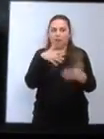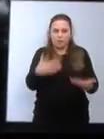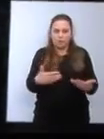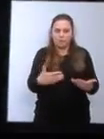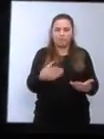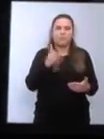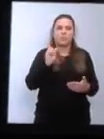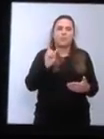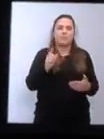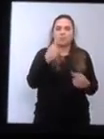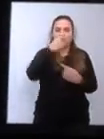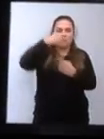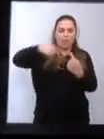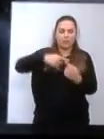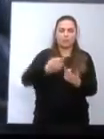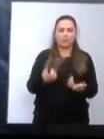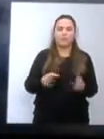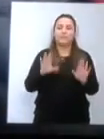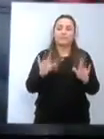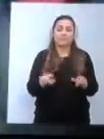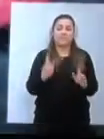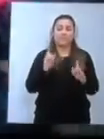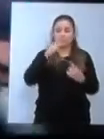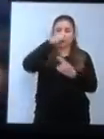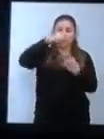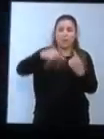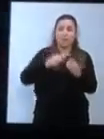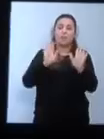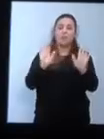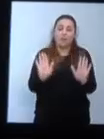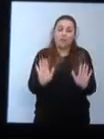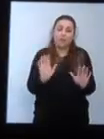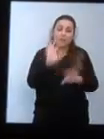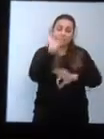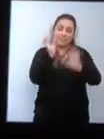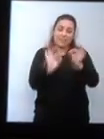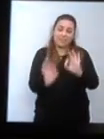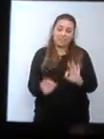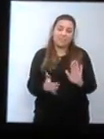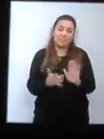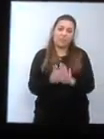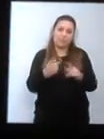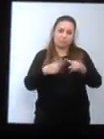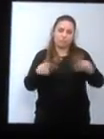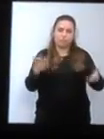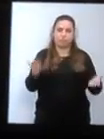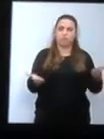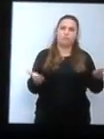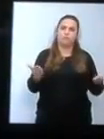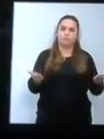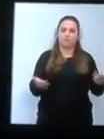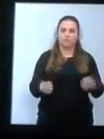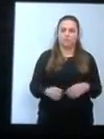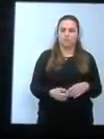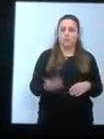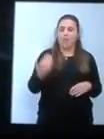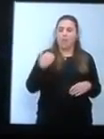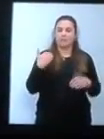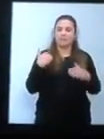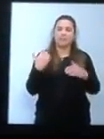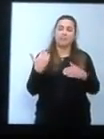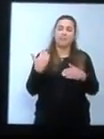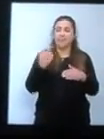pasado 365 días. Sí, 365 días, pero fíjate en nieve, qué diferencia. Estar casi sepultados en